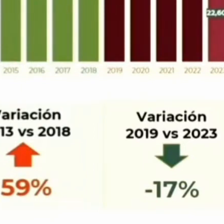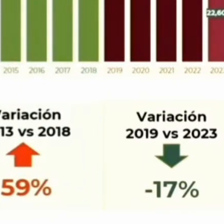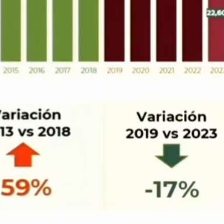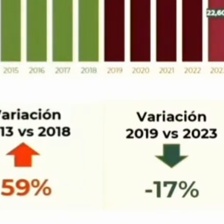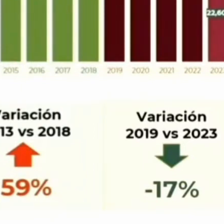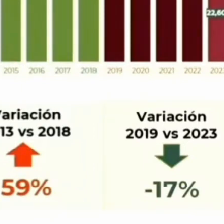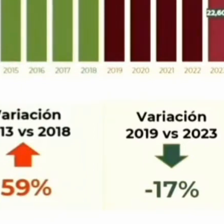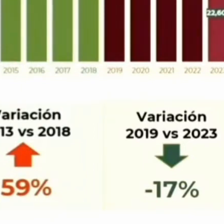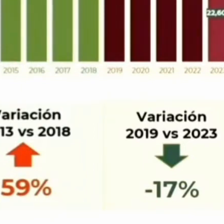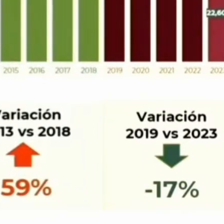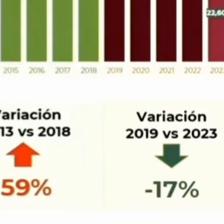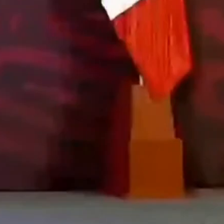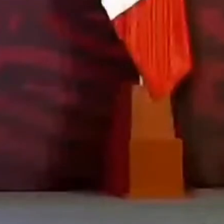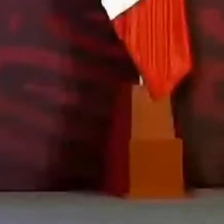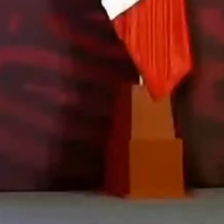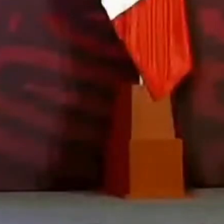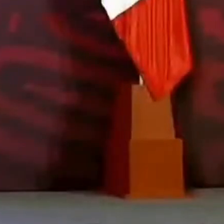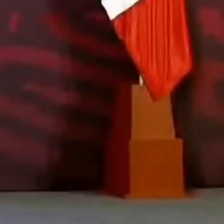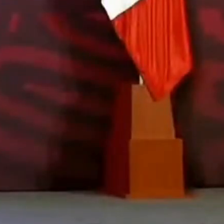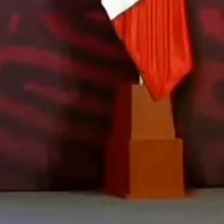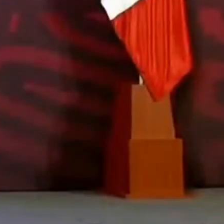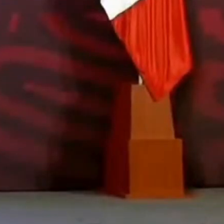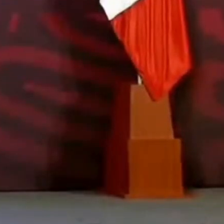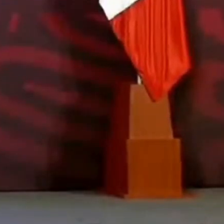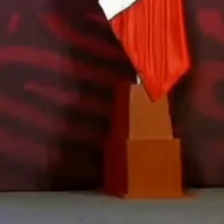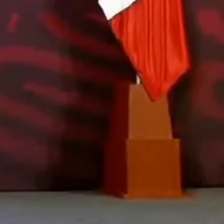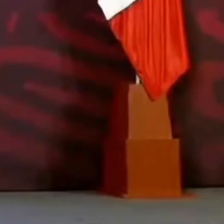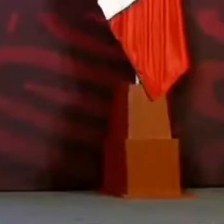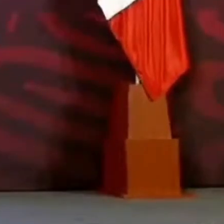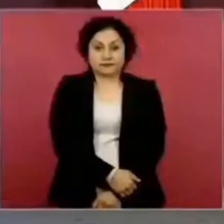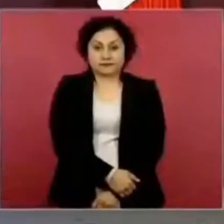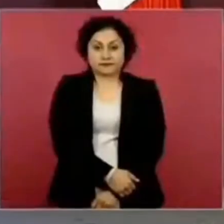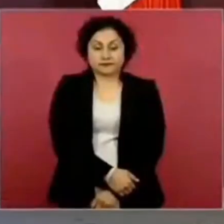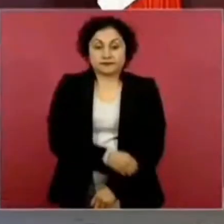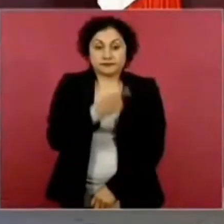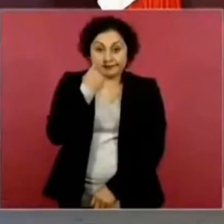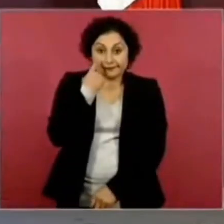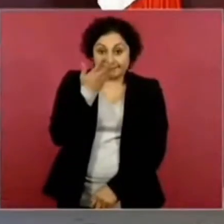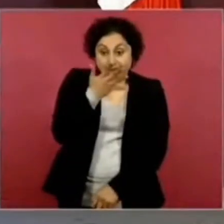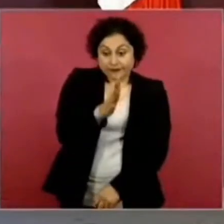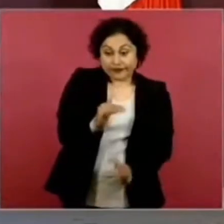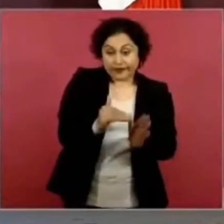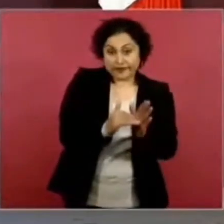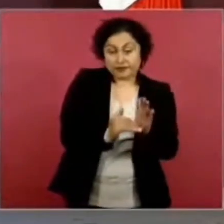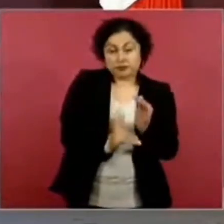De 10,000 llegó a 27,000.